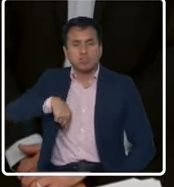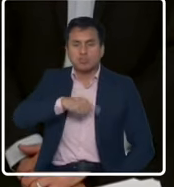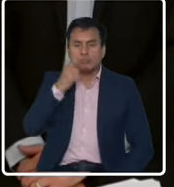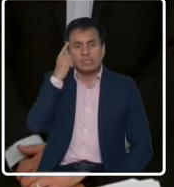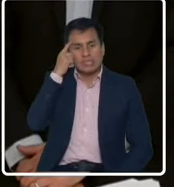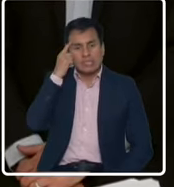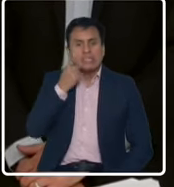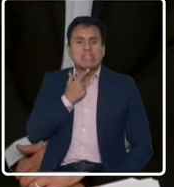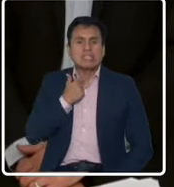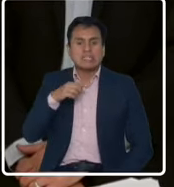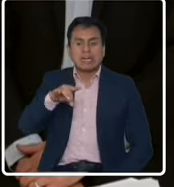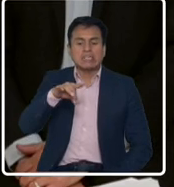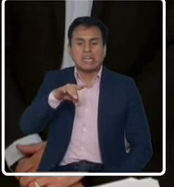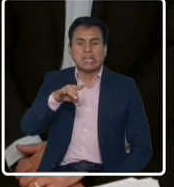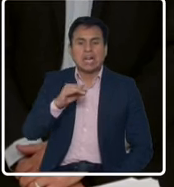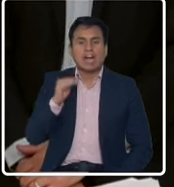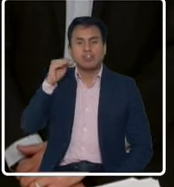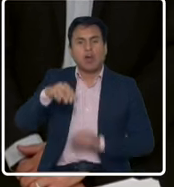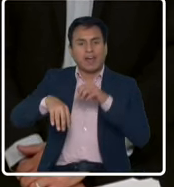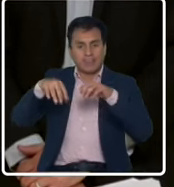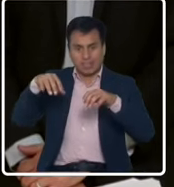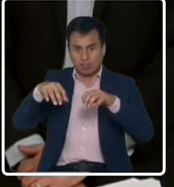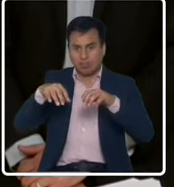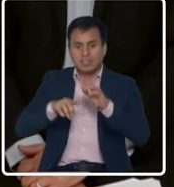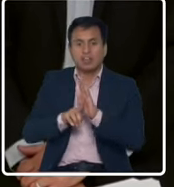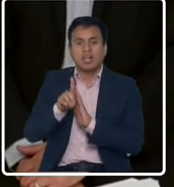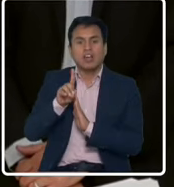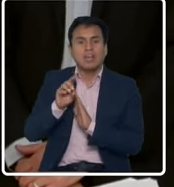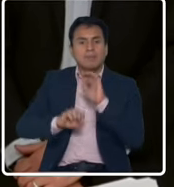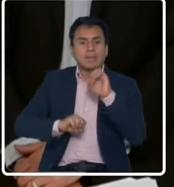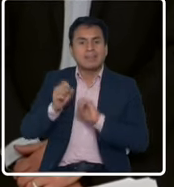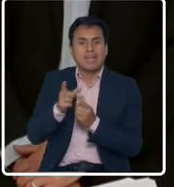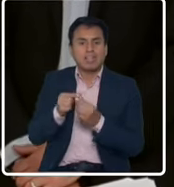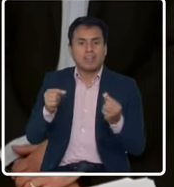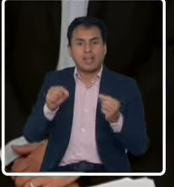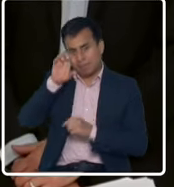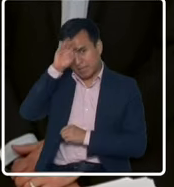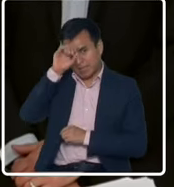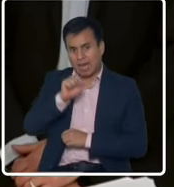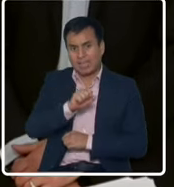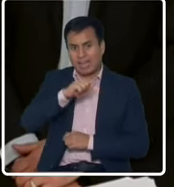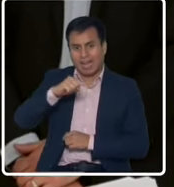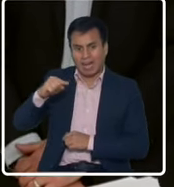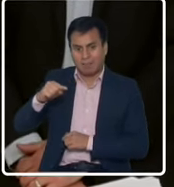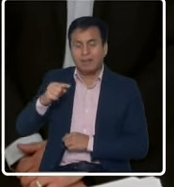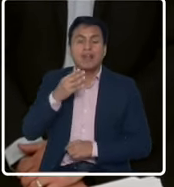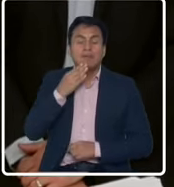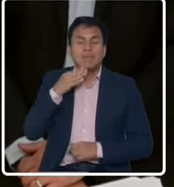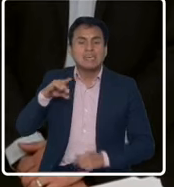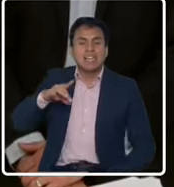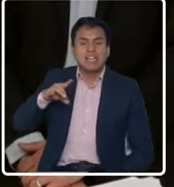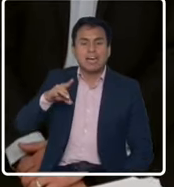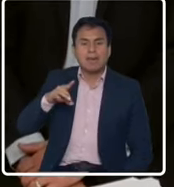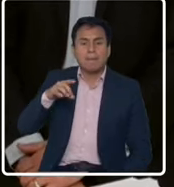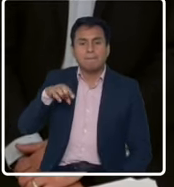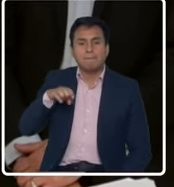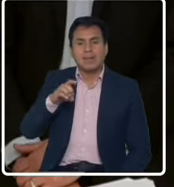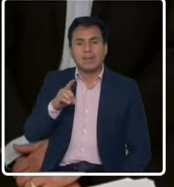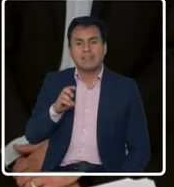interesa los salares altoandino desarrollados por la empresa Nacional de minería en atacama y el salar de